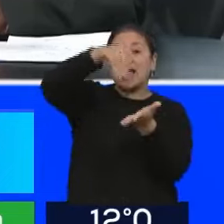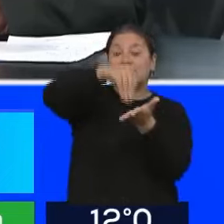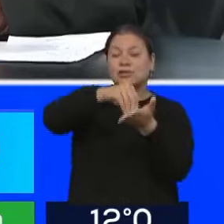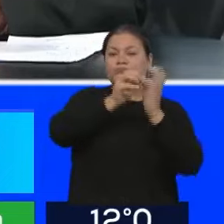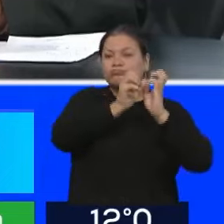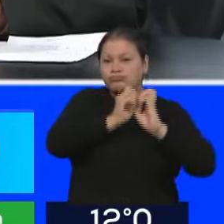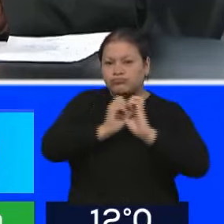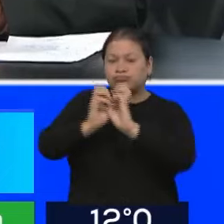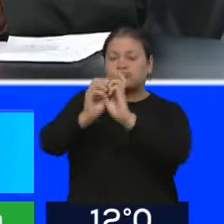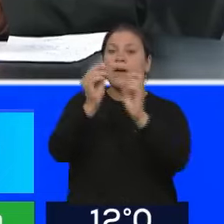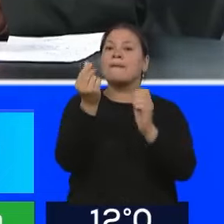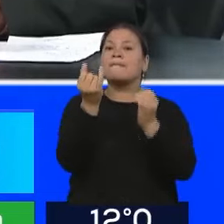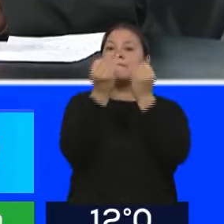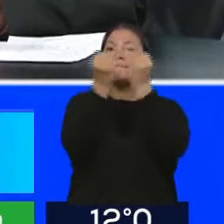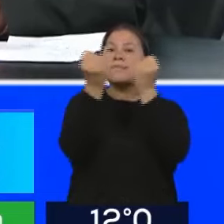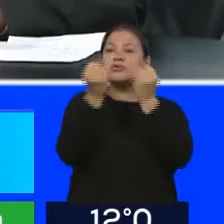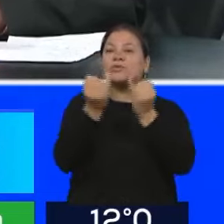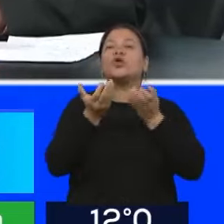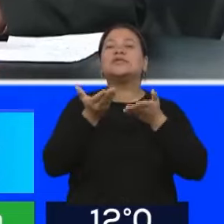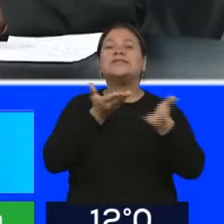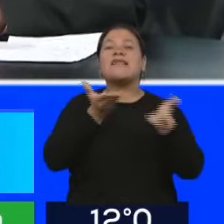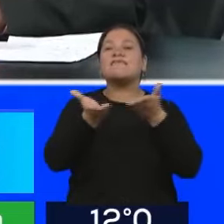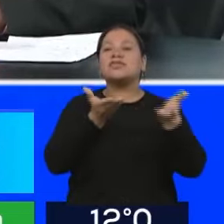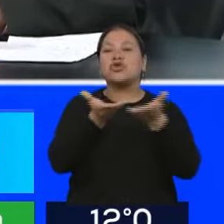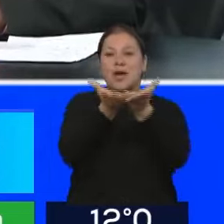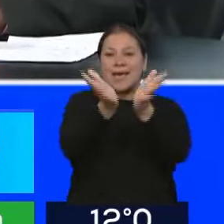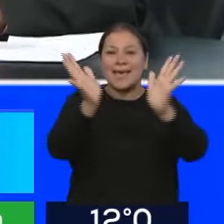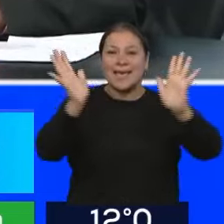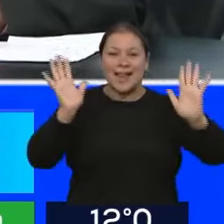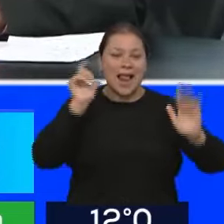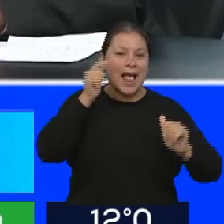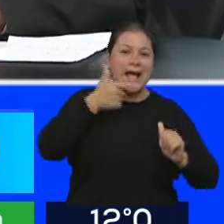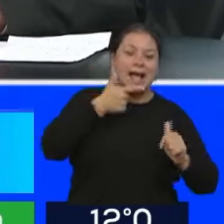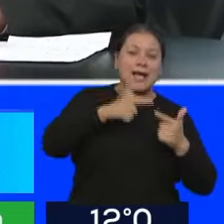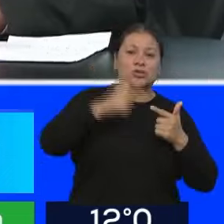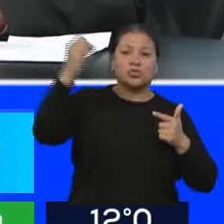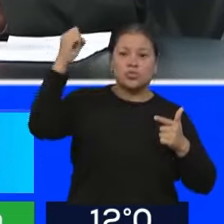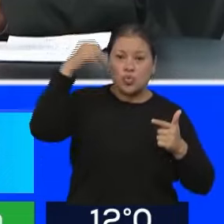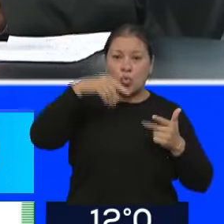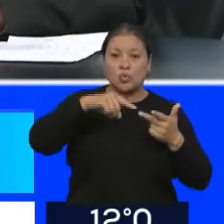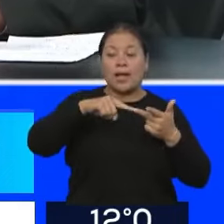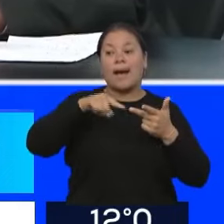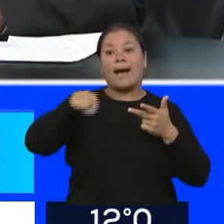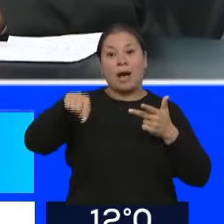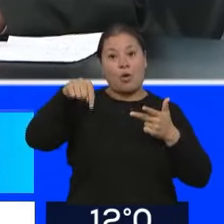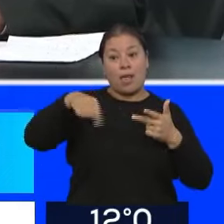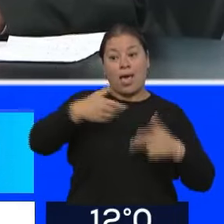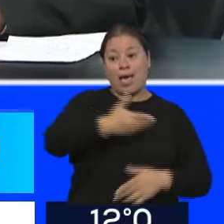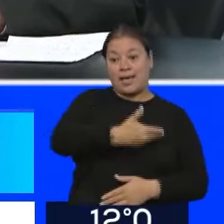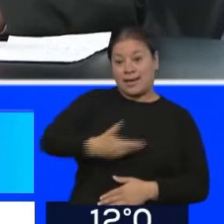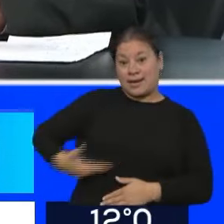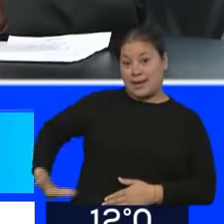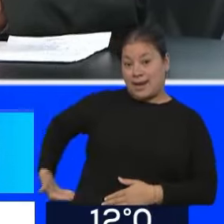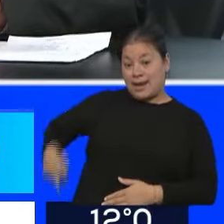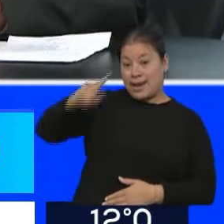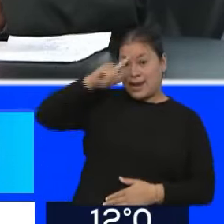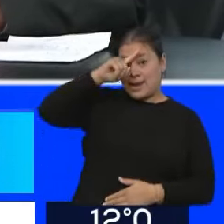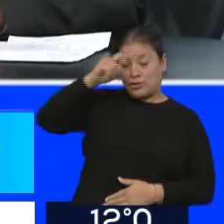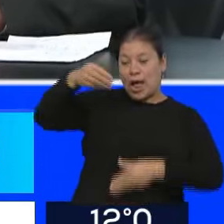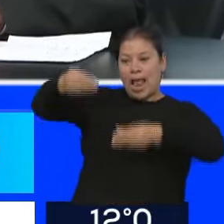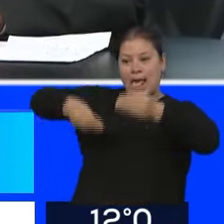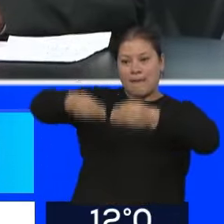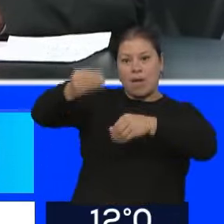de los servicios en general. Acá se le está debiendo mucho a las productoras, particularmente de energía, las